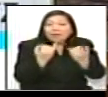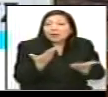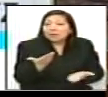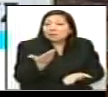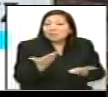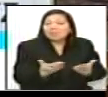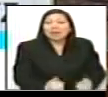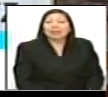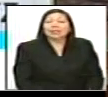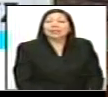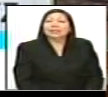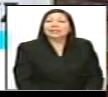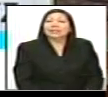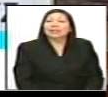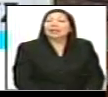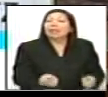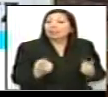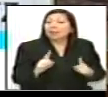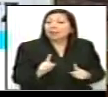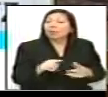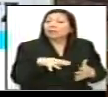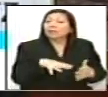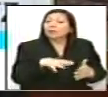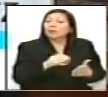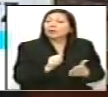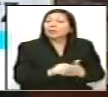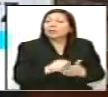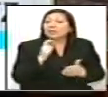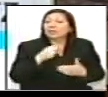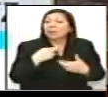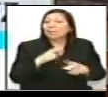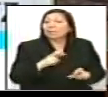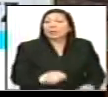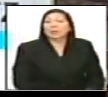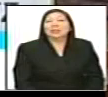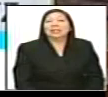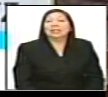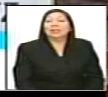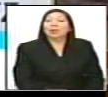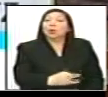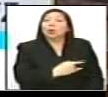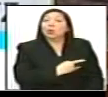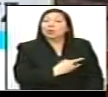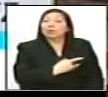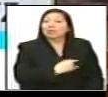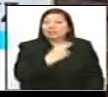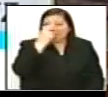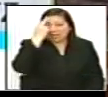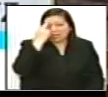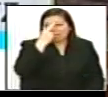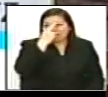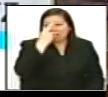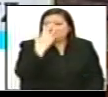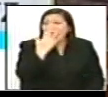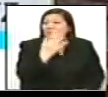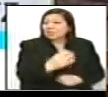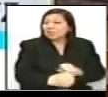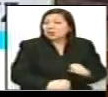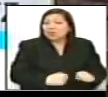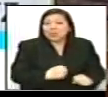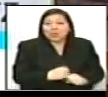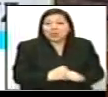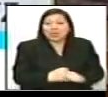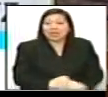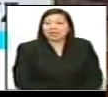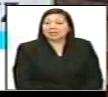y consecuentemente, de acuerdo a un estudio sobre etnicidad y política que hizo la Universidad Católica hace aproximadamente 5 años, también